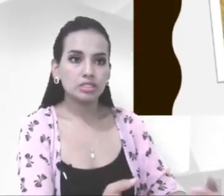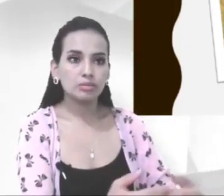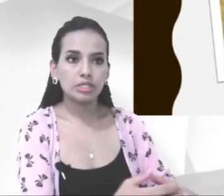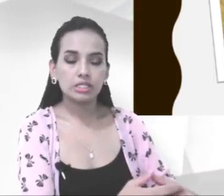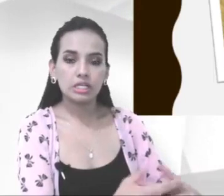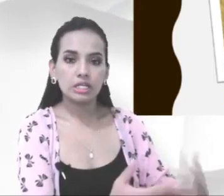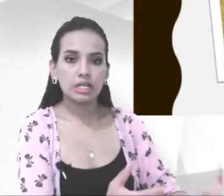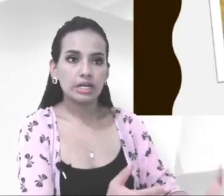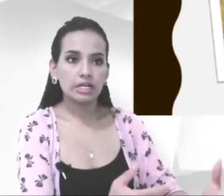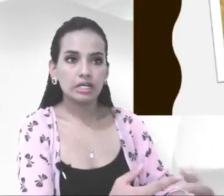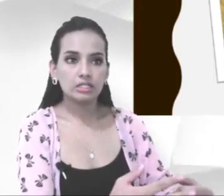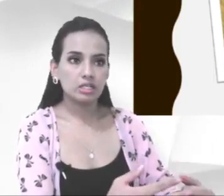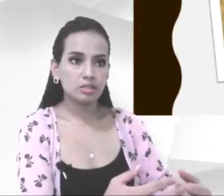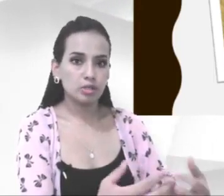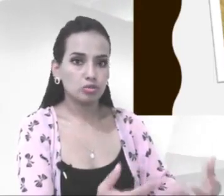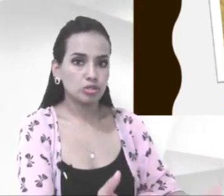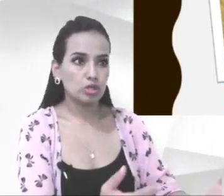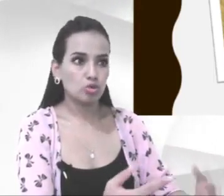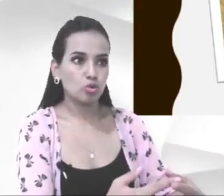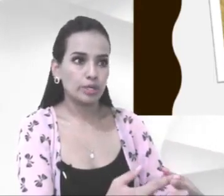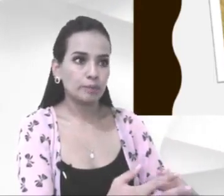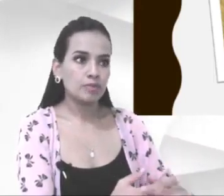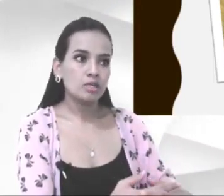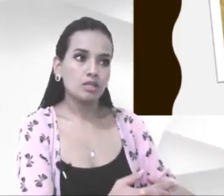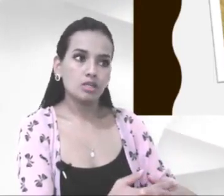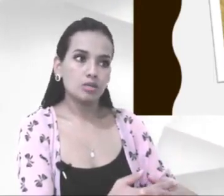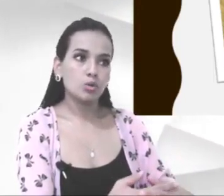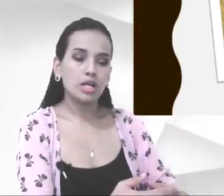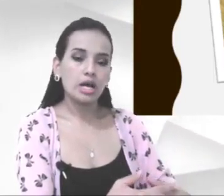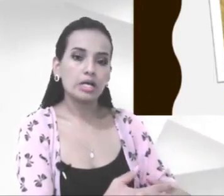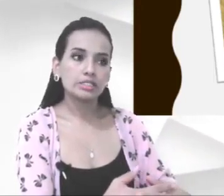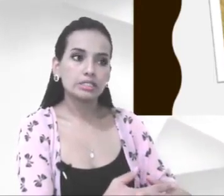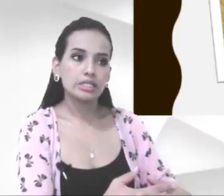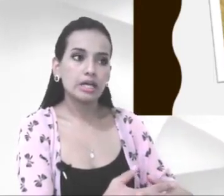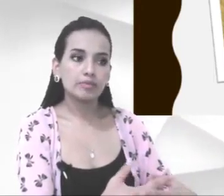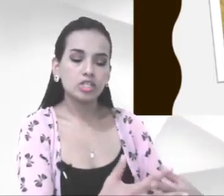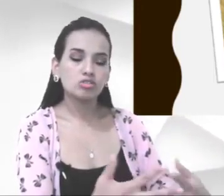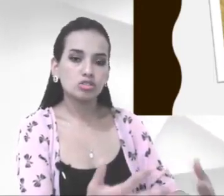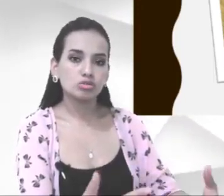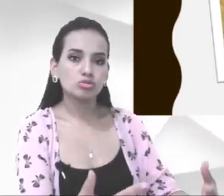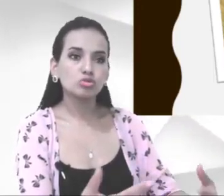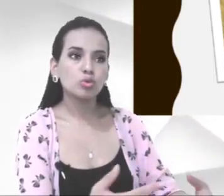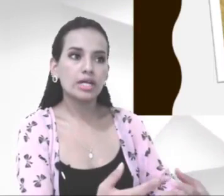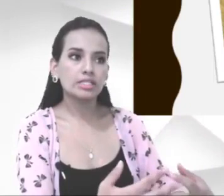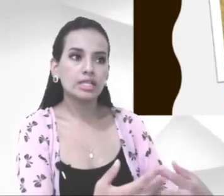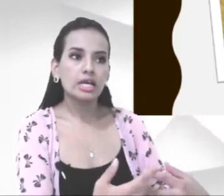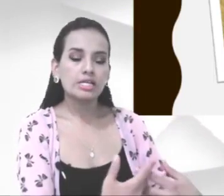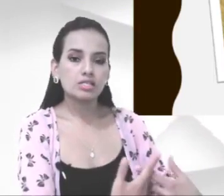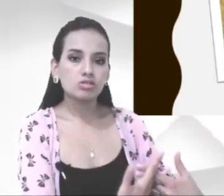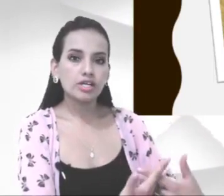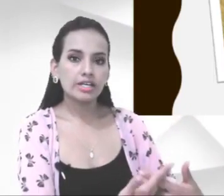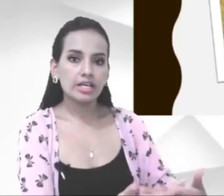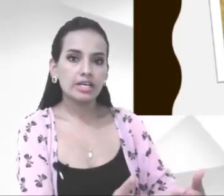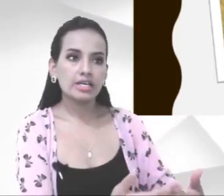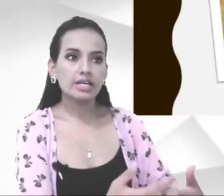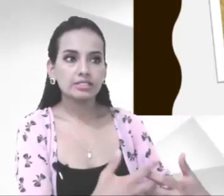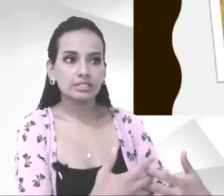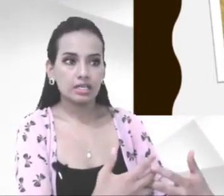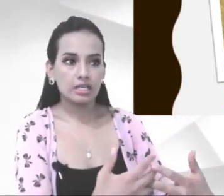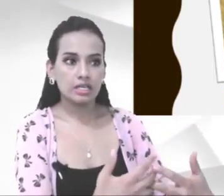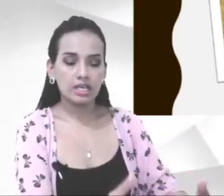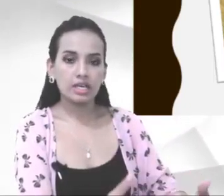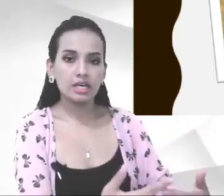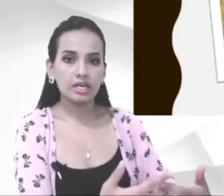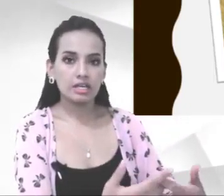además también de la gran cantidad de pelos que lo cubren y tenemos las adaptaciones conductuales que son aquellas